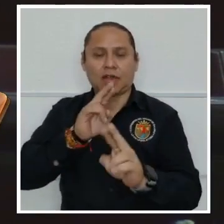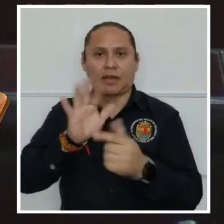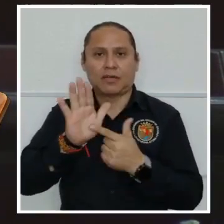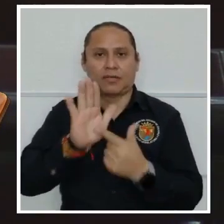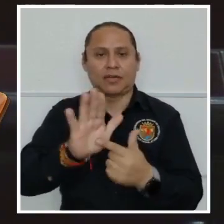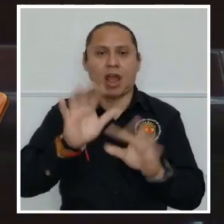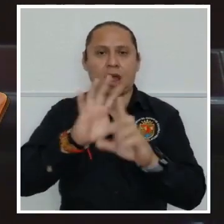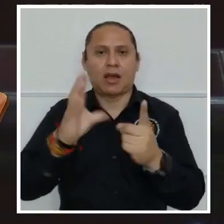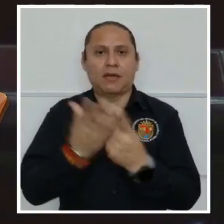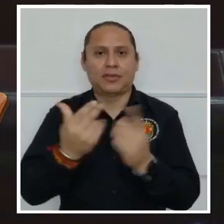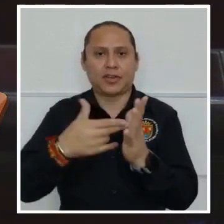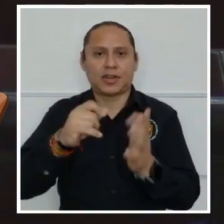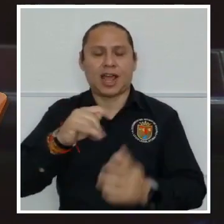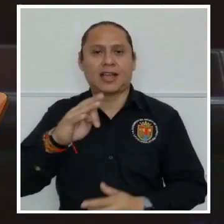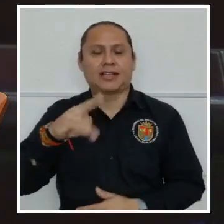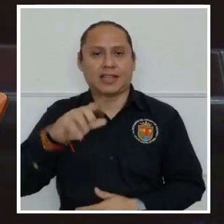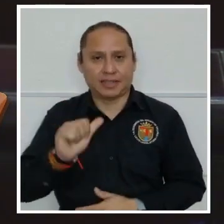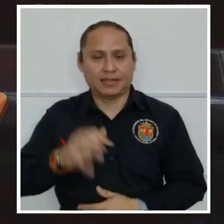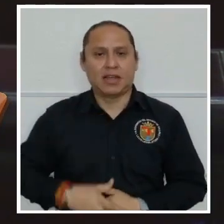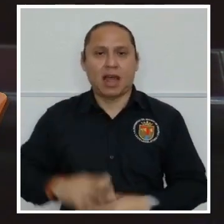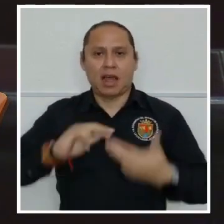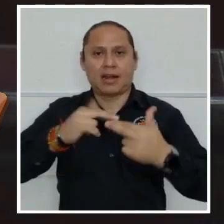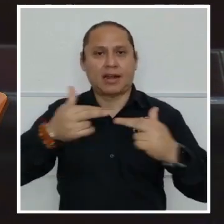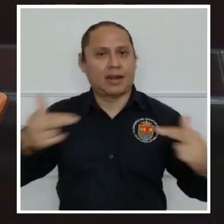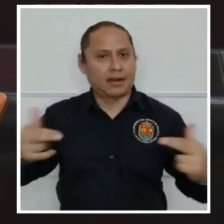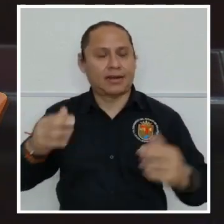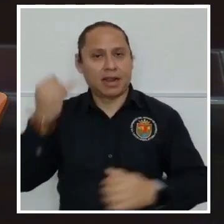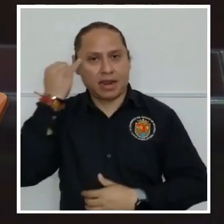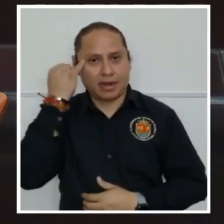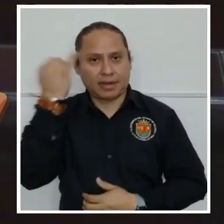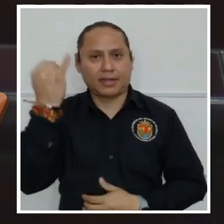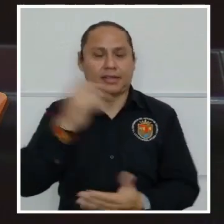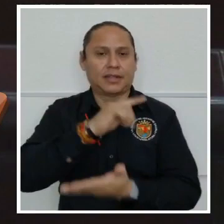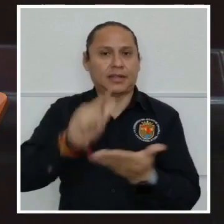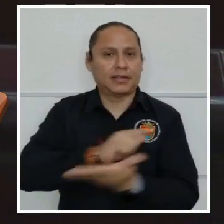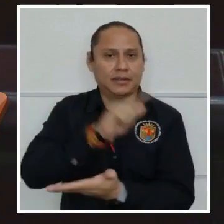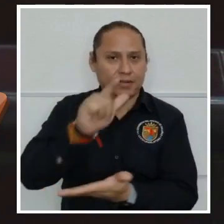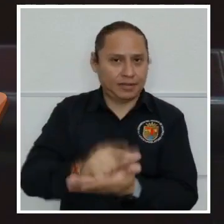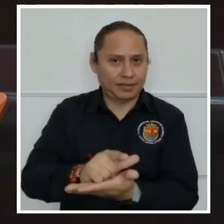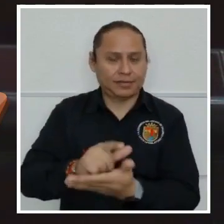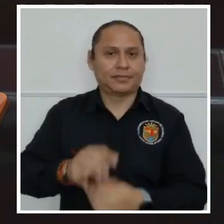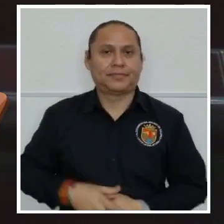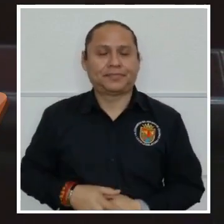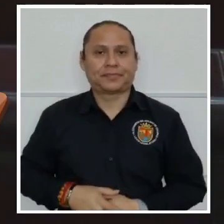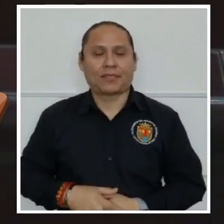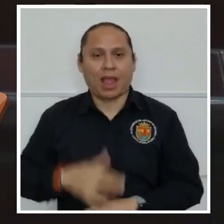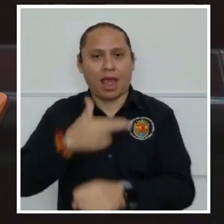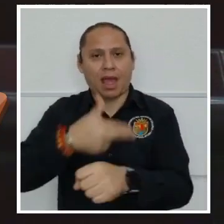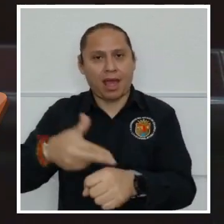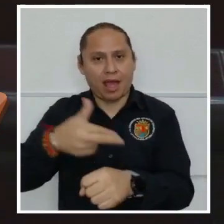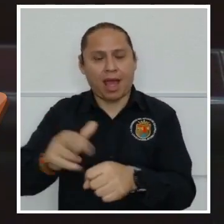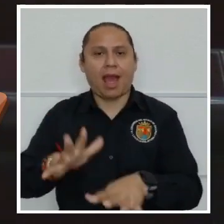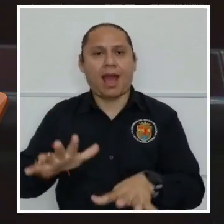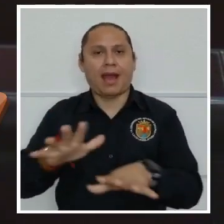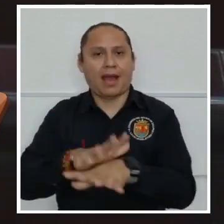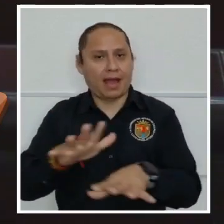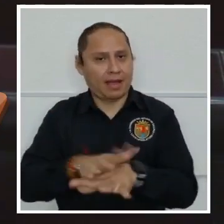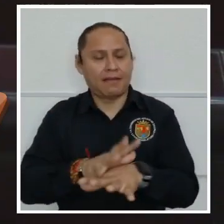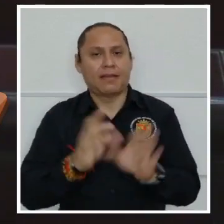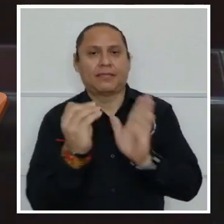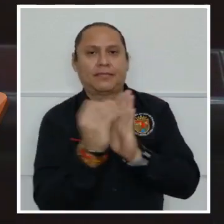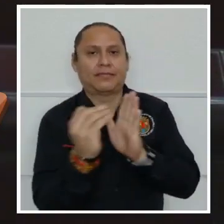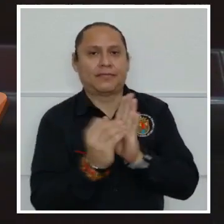que presenta la Comisión de Hacienda en relativo a la iniciativa de decreto por el que se reforman y